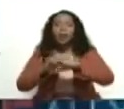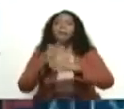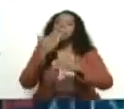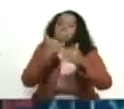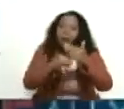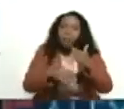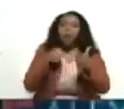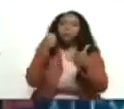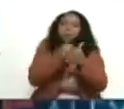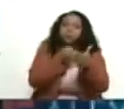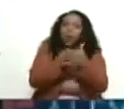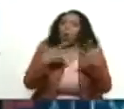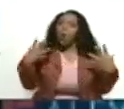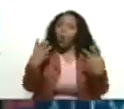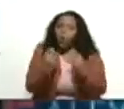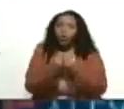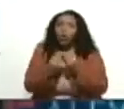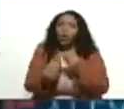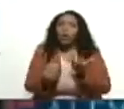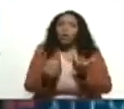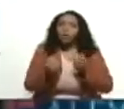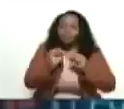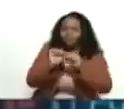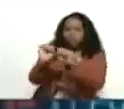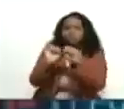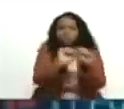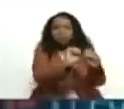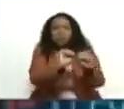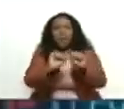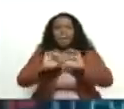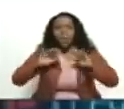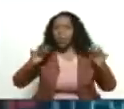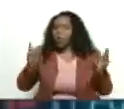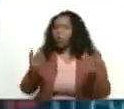luchemos juntos contra la pandemia por COVID-19.